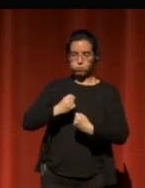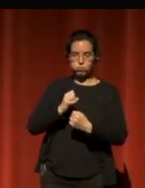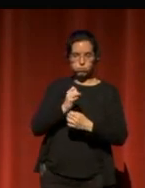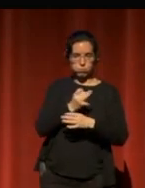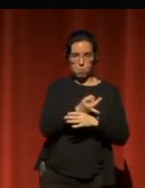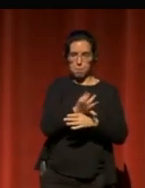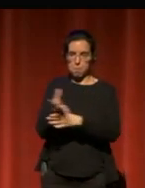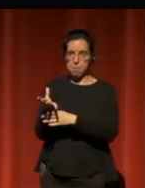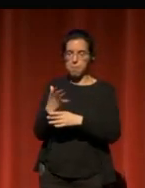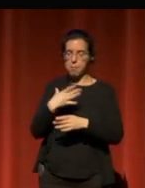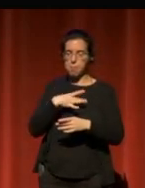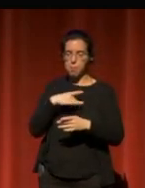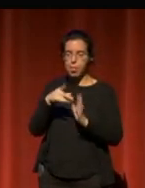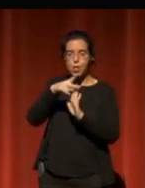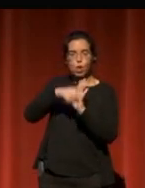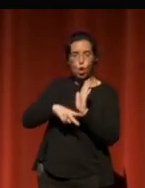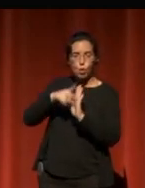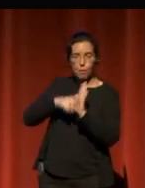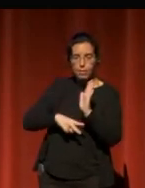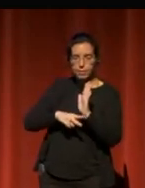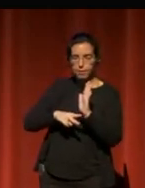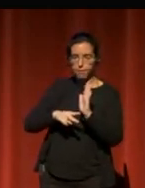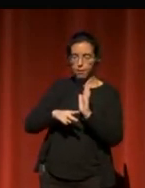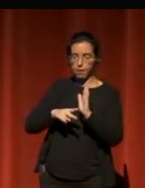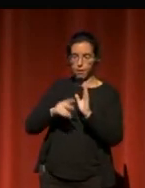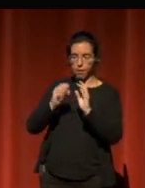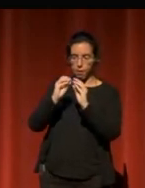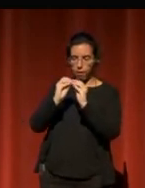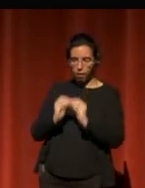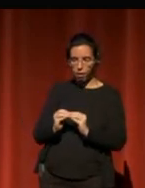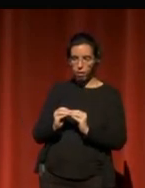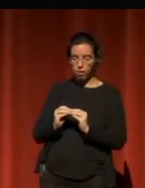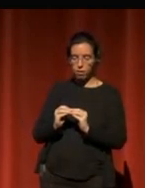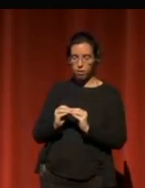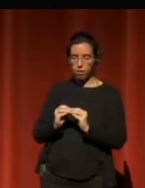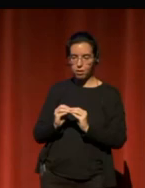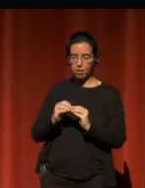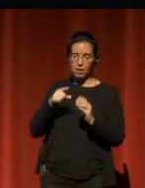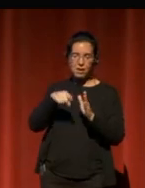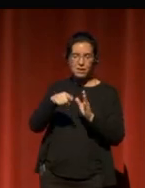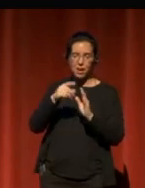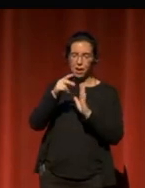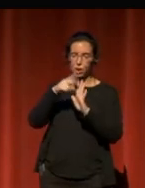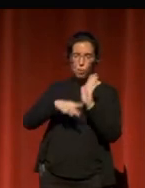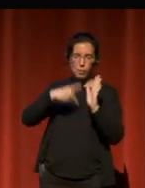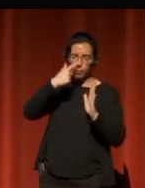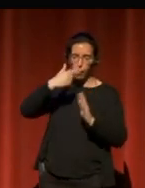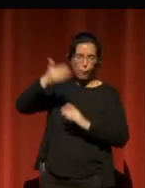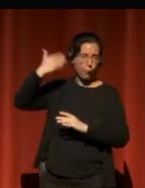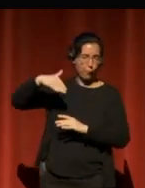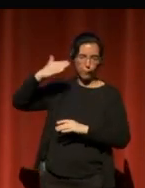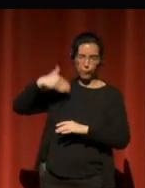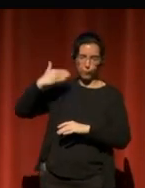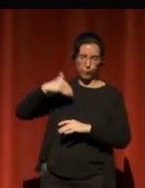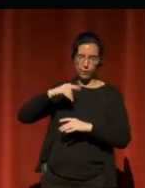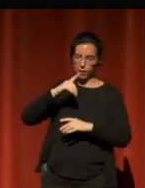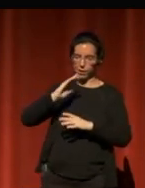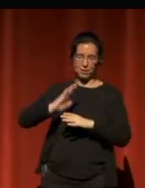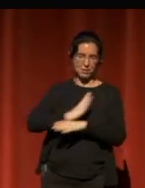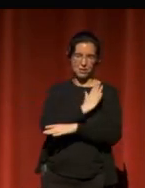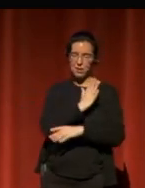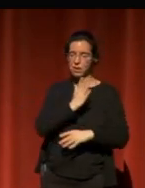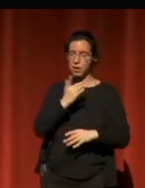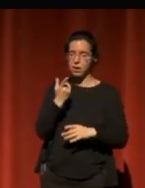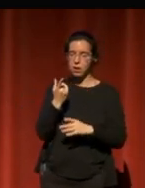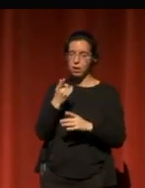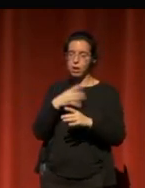esa realidad normativa absolutamente arcaica, obsoleta, inadecuada. Que ¿cómo se suple? Pues